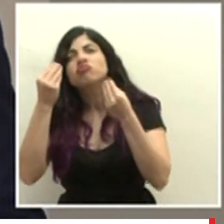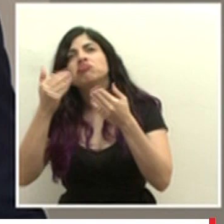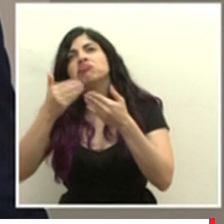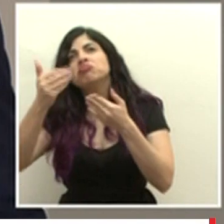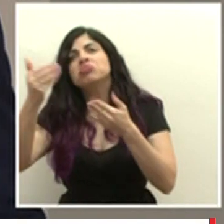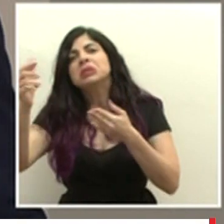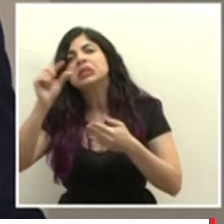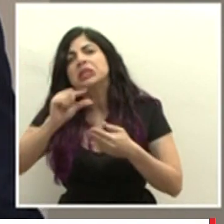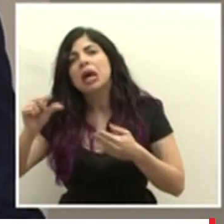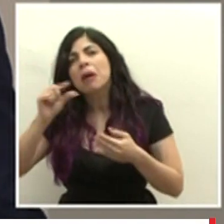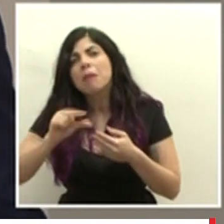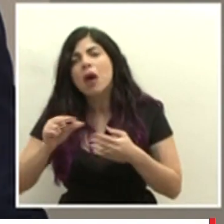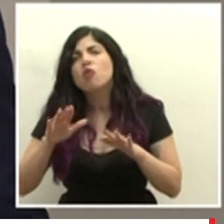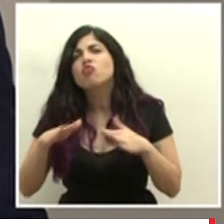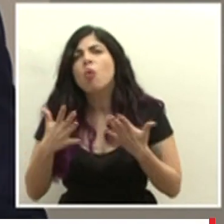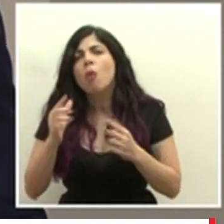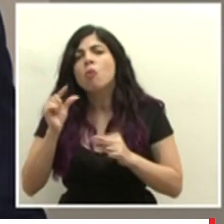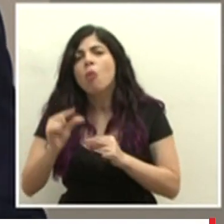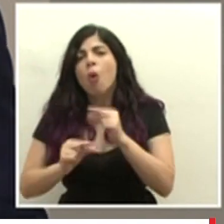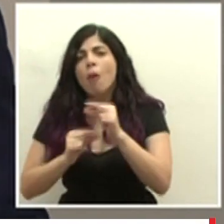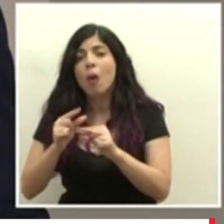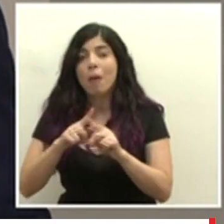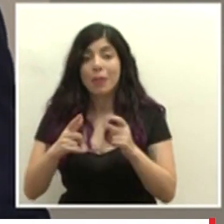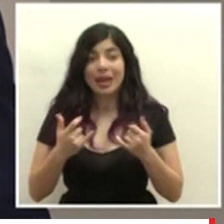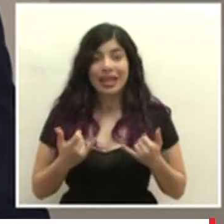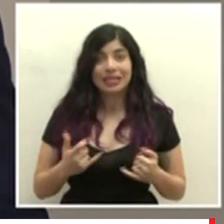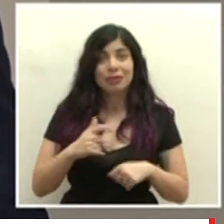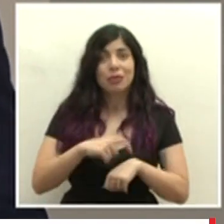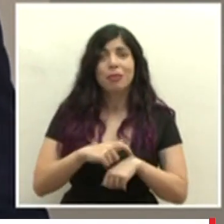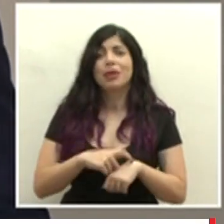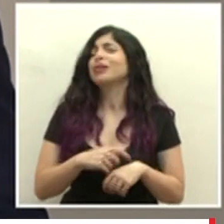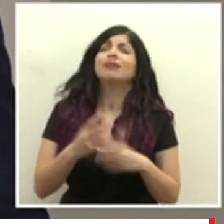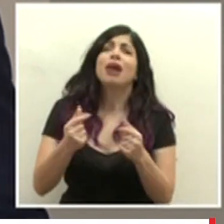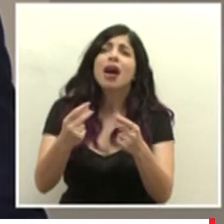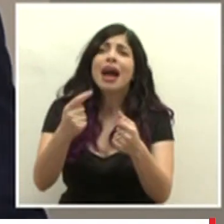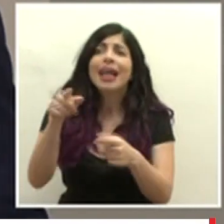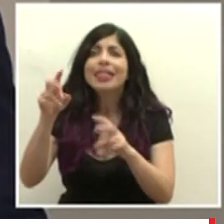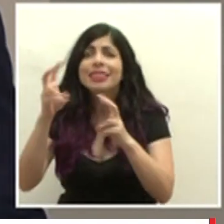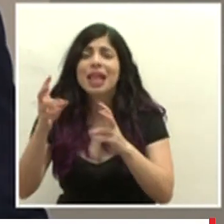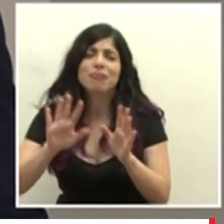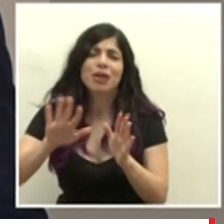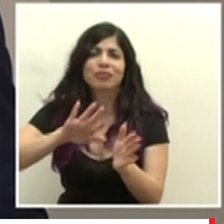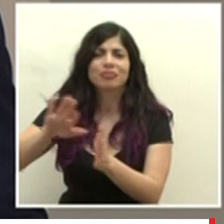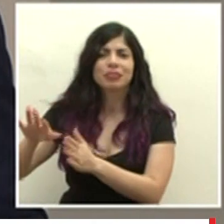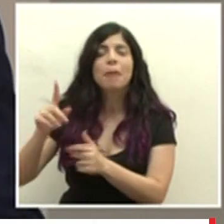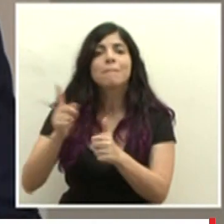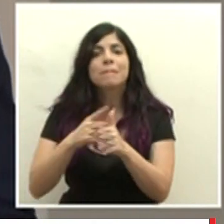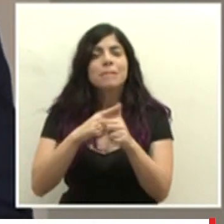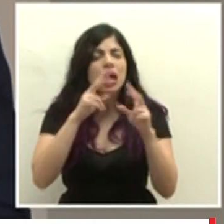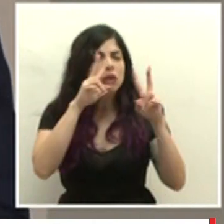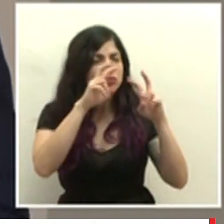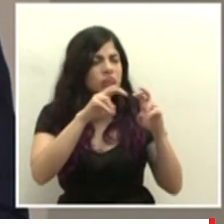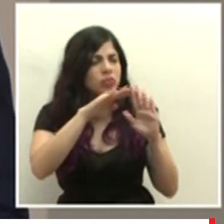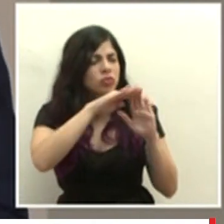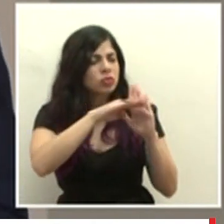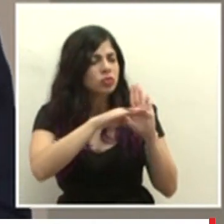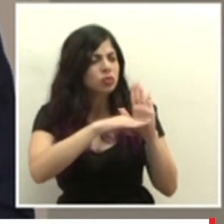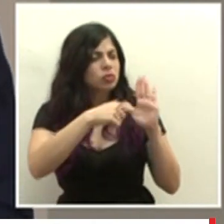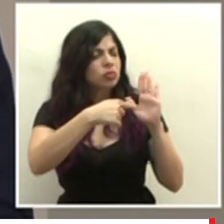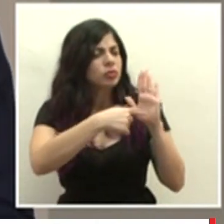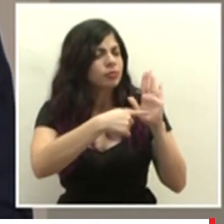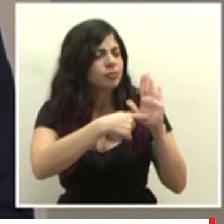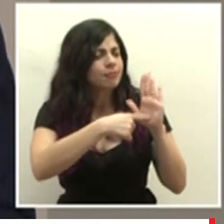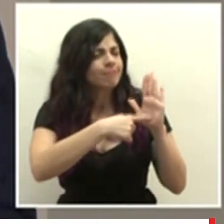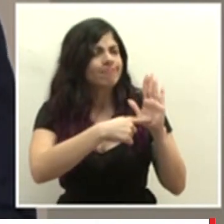es posible hacerlo de forma gradual. Pero por el momento no vamos a correr con este tema, vamos a asegurarnos que los protocolos sean lo